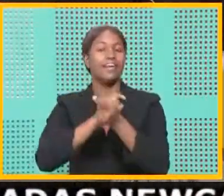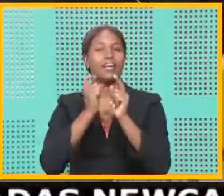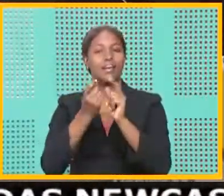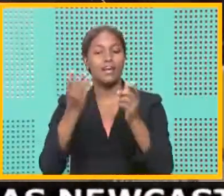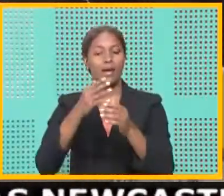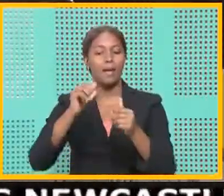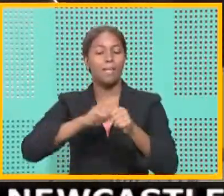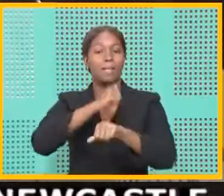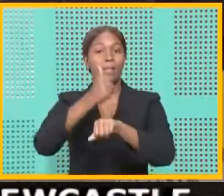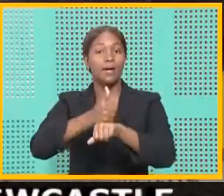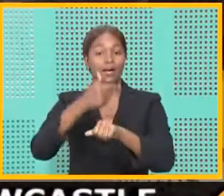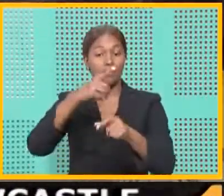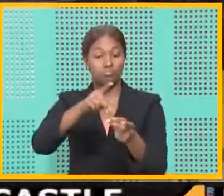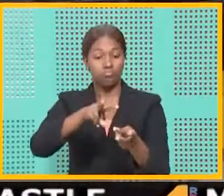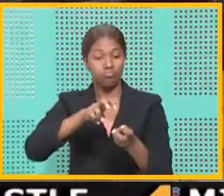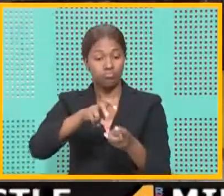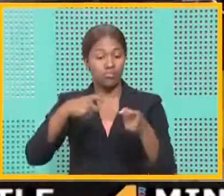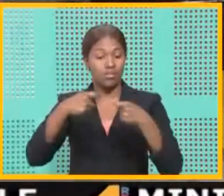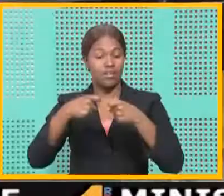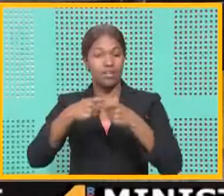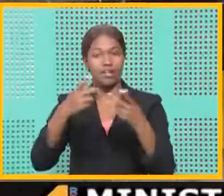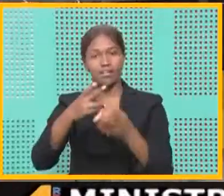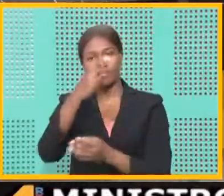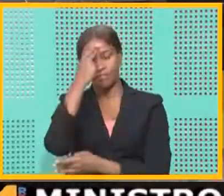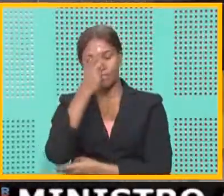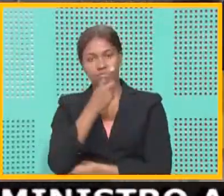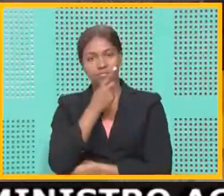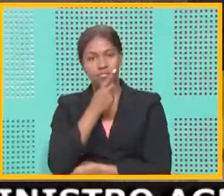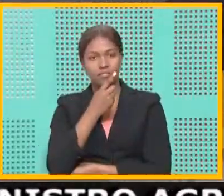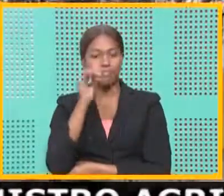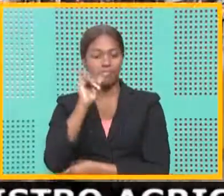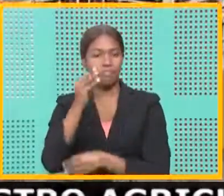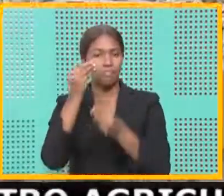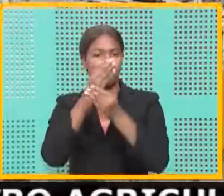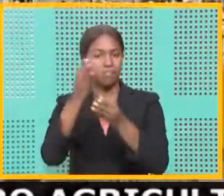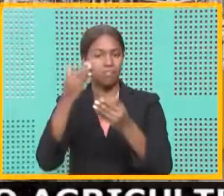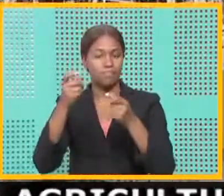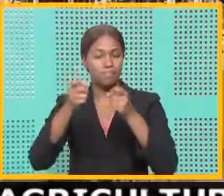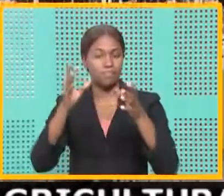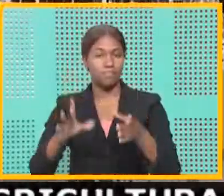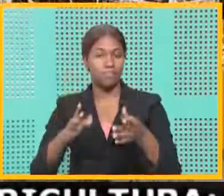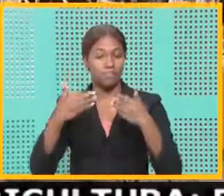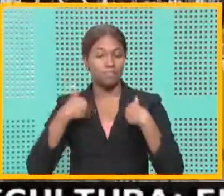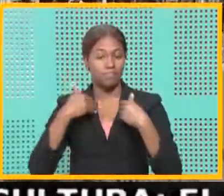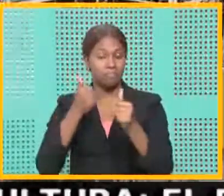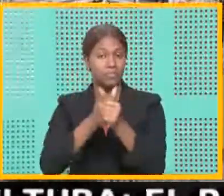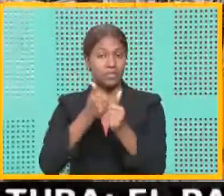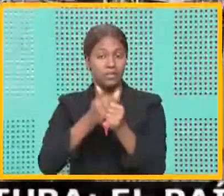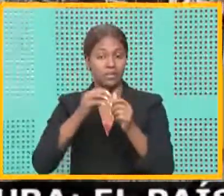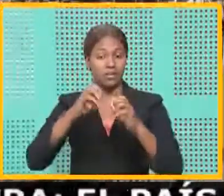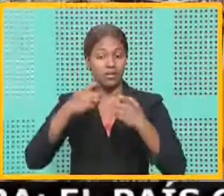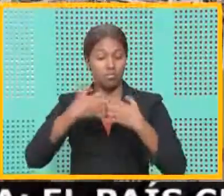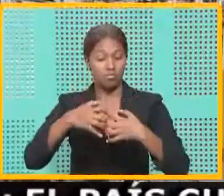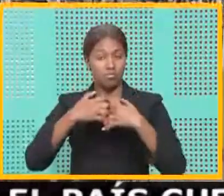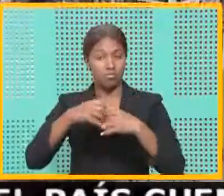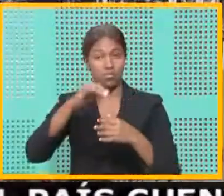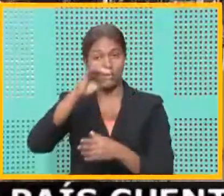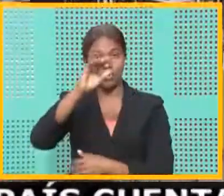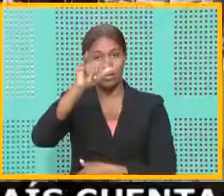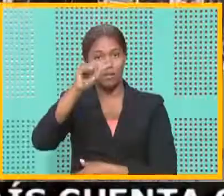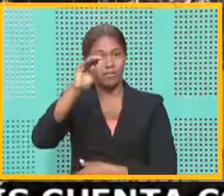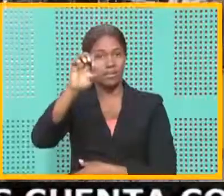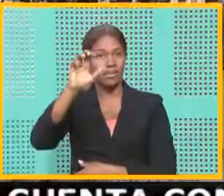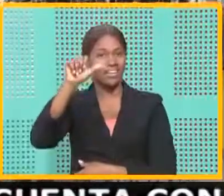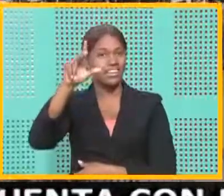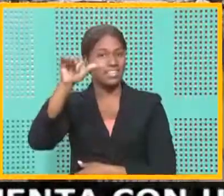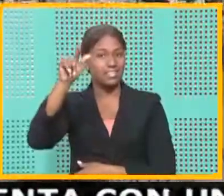la principal fuente de energía eléctrica de la República Dominicana. Así lo informó el administrador general de Punta Catalina, Jaime Aristi